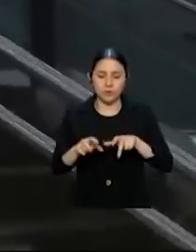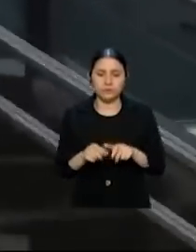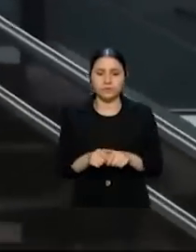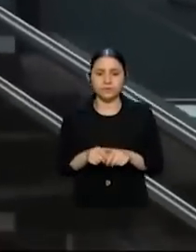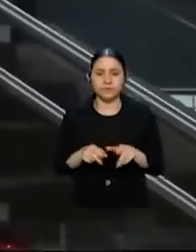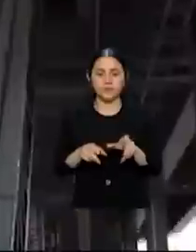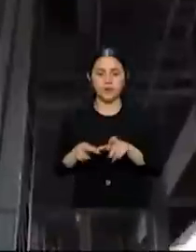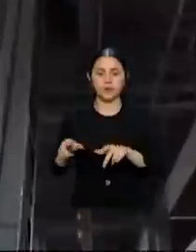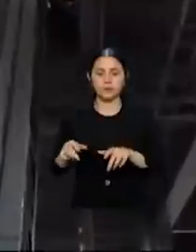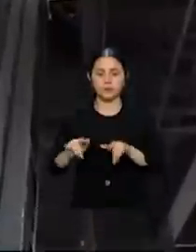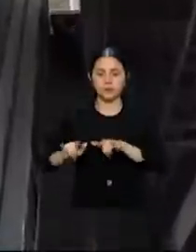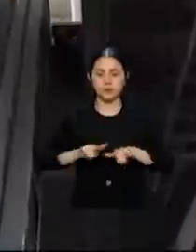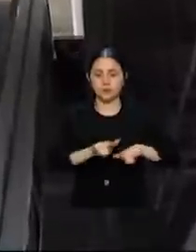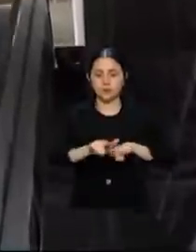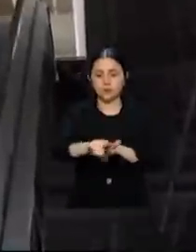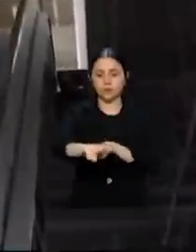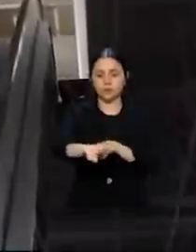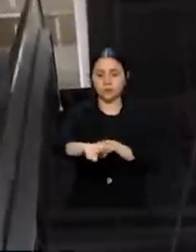y descargando.